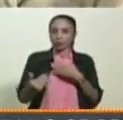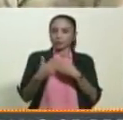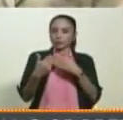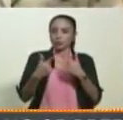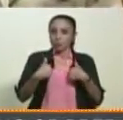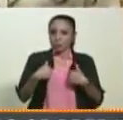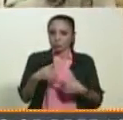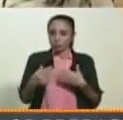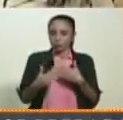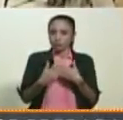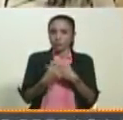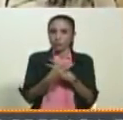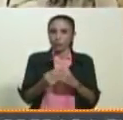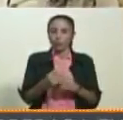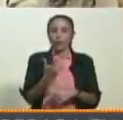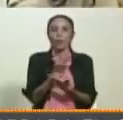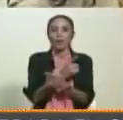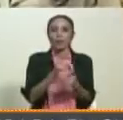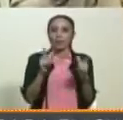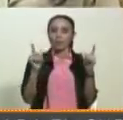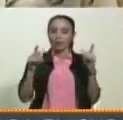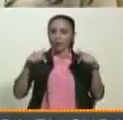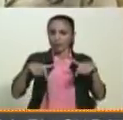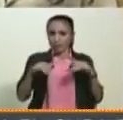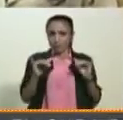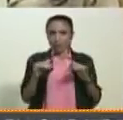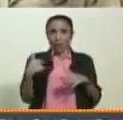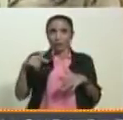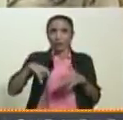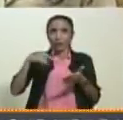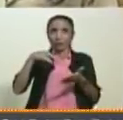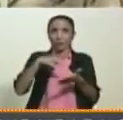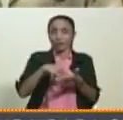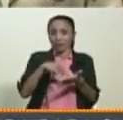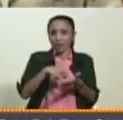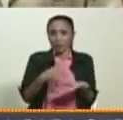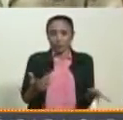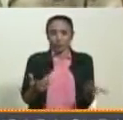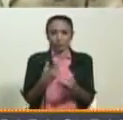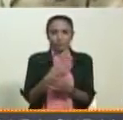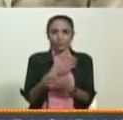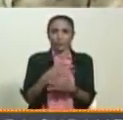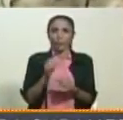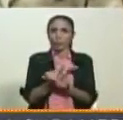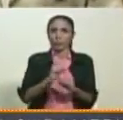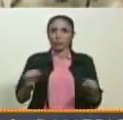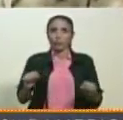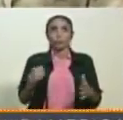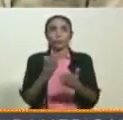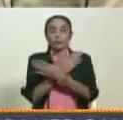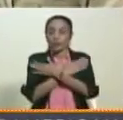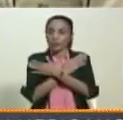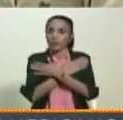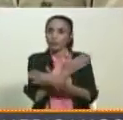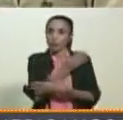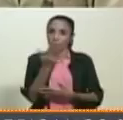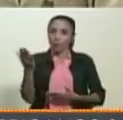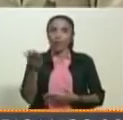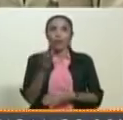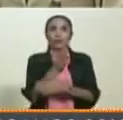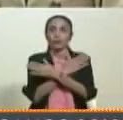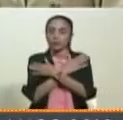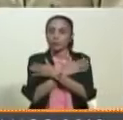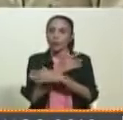pueblo libertario, y aquí menos en Carabobo, que nació Venezuela. Así que felicitaciones, Rafael Lacaba,